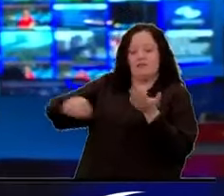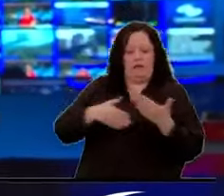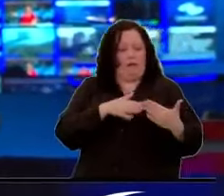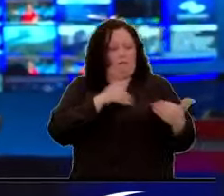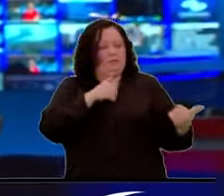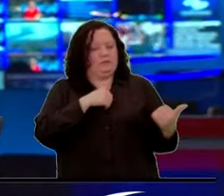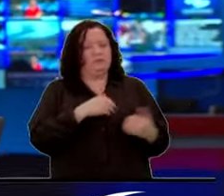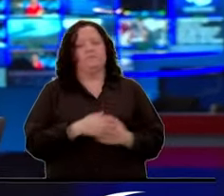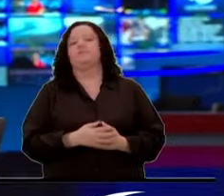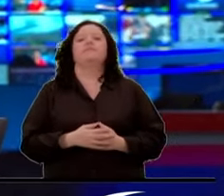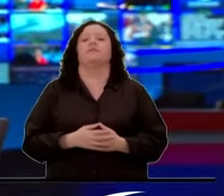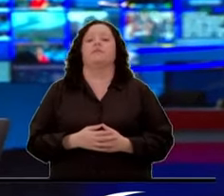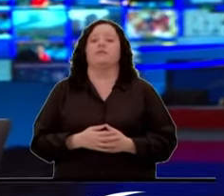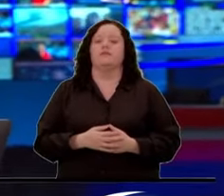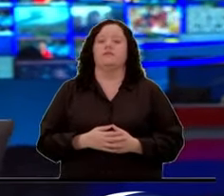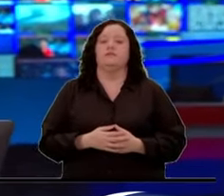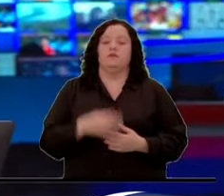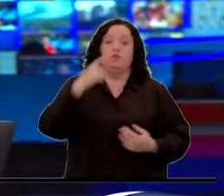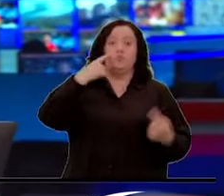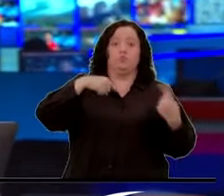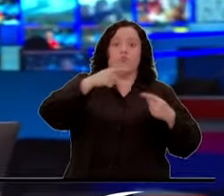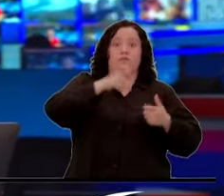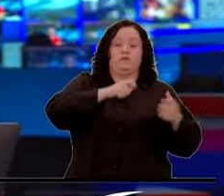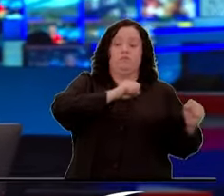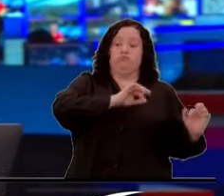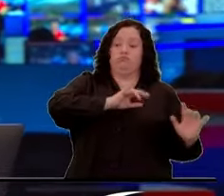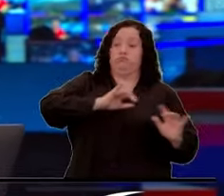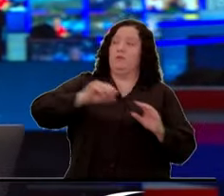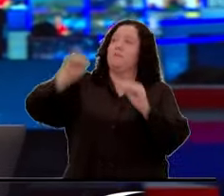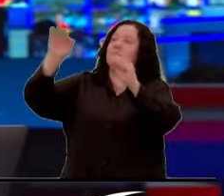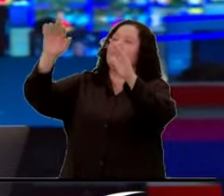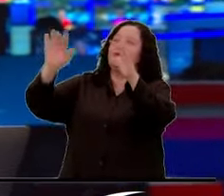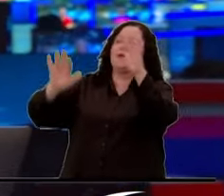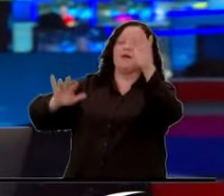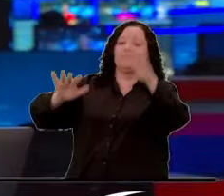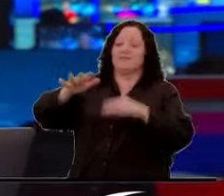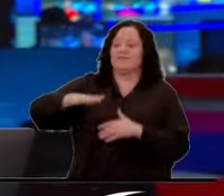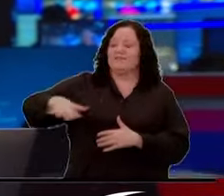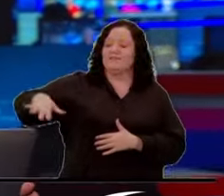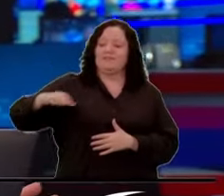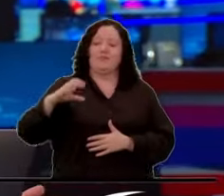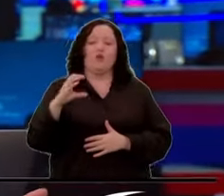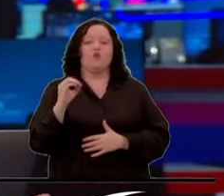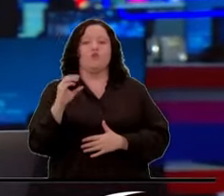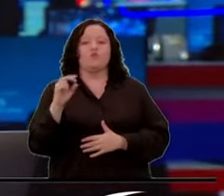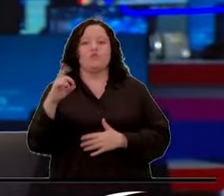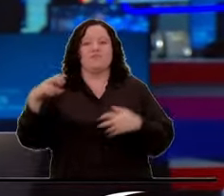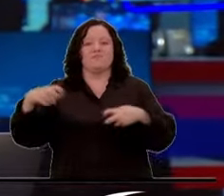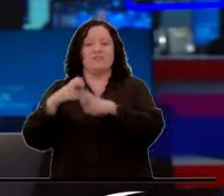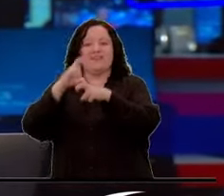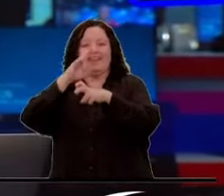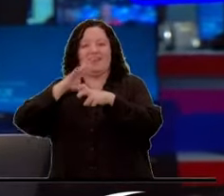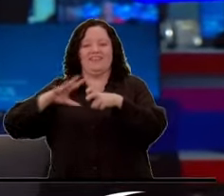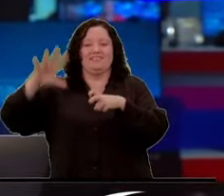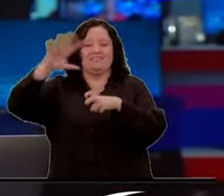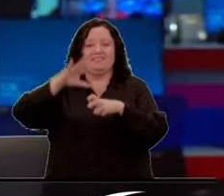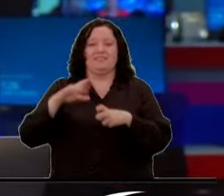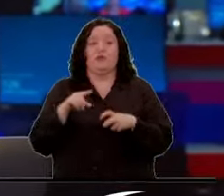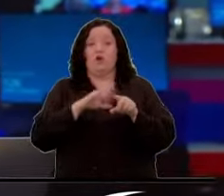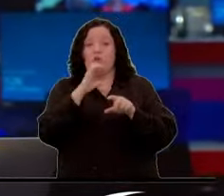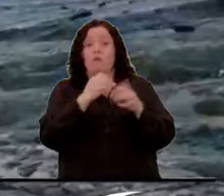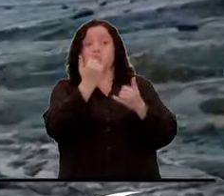Cientos de turistas disfrutaron de una imponente nevada en el Parque Nacional El Cocuy, de esas que ya poco se ven en los picos más altos de